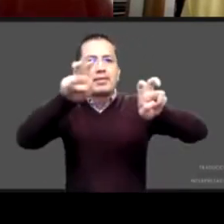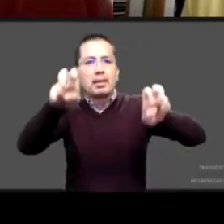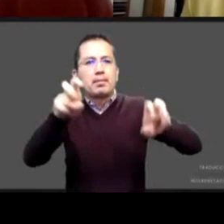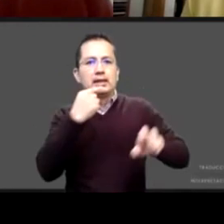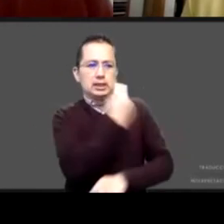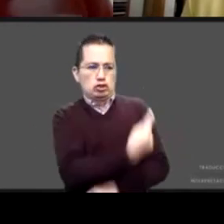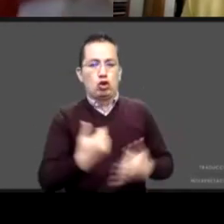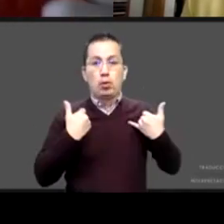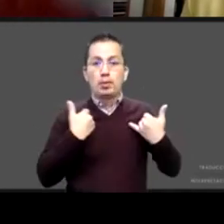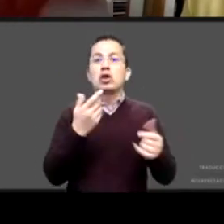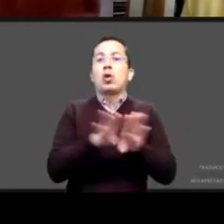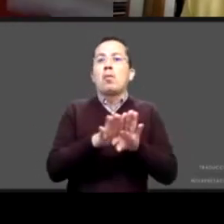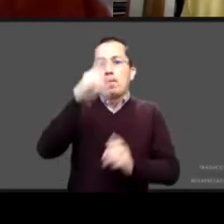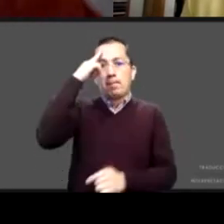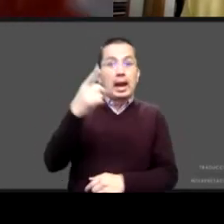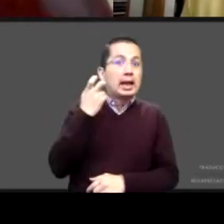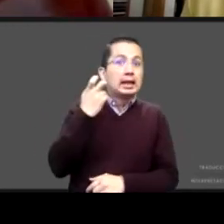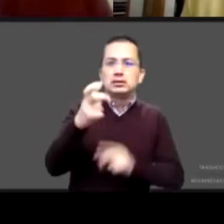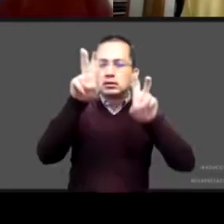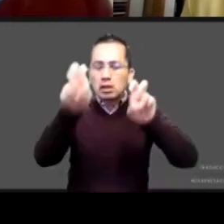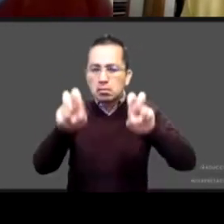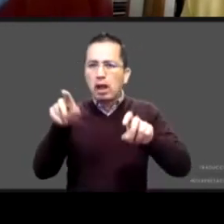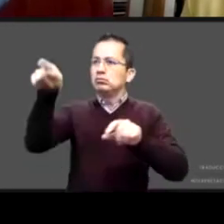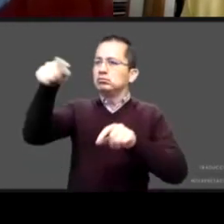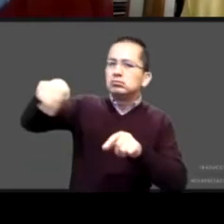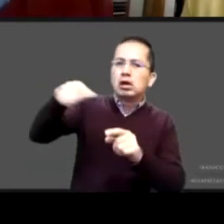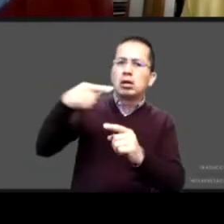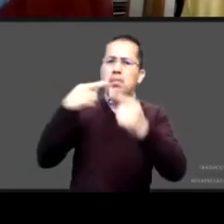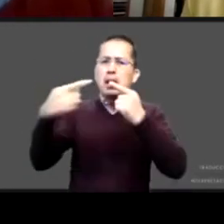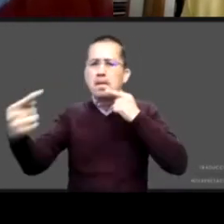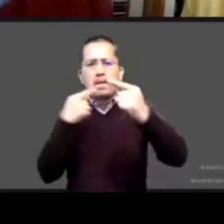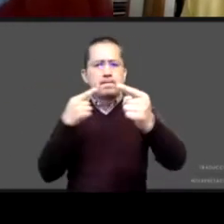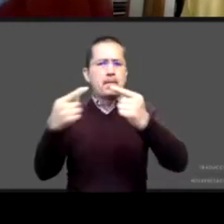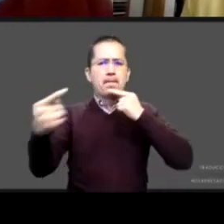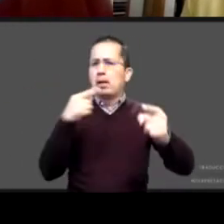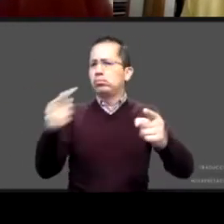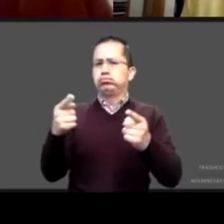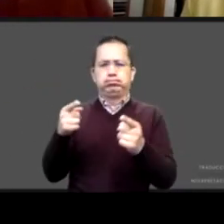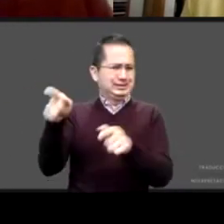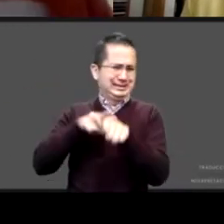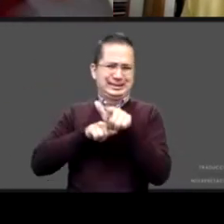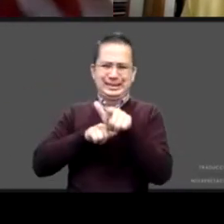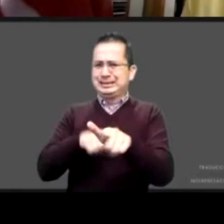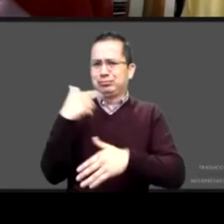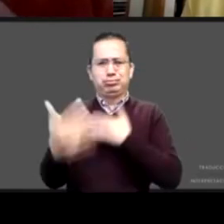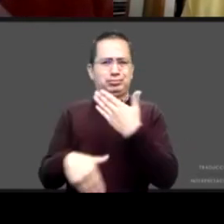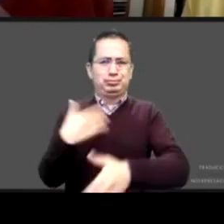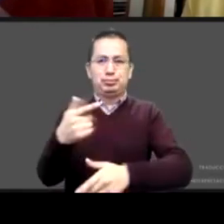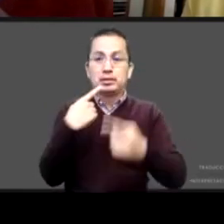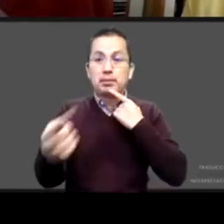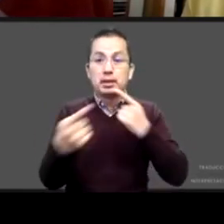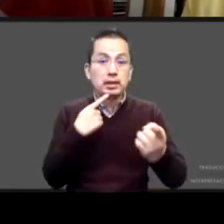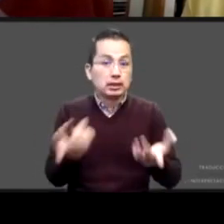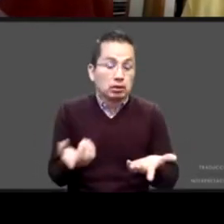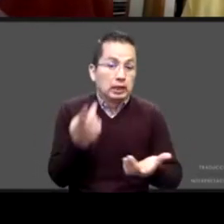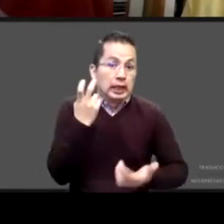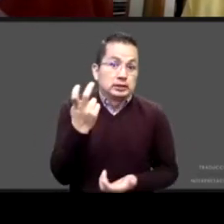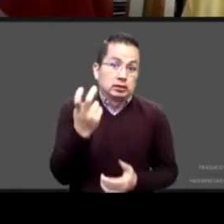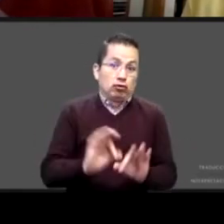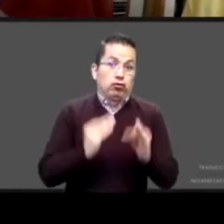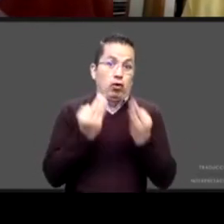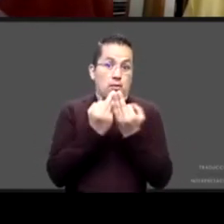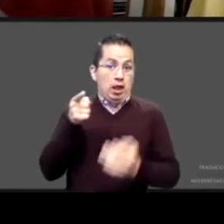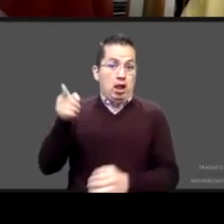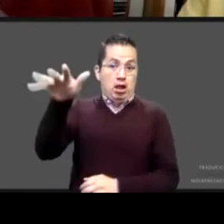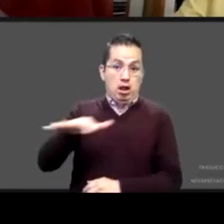en discusión y está en discusión prácticamente en forma permanente. En este momento,